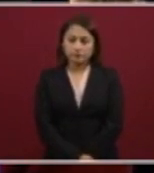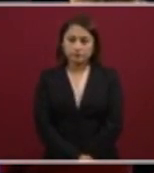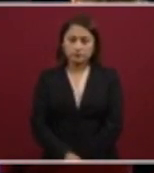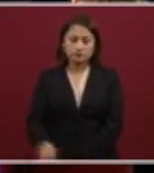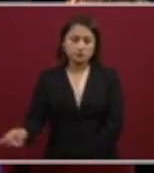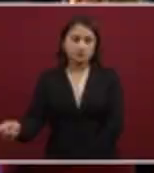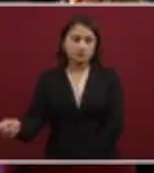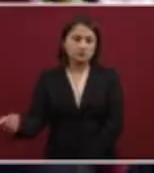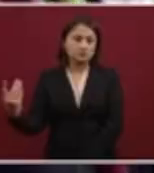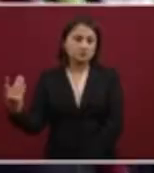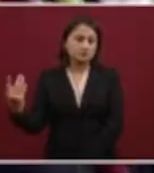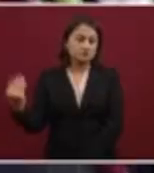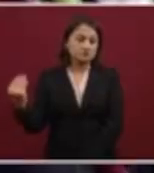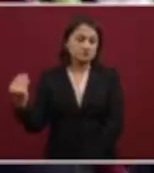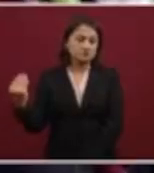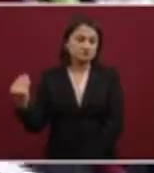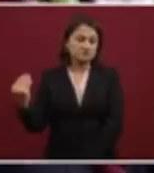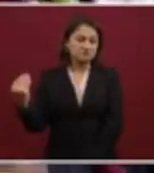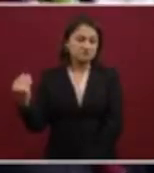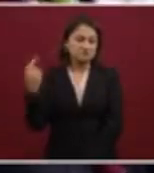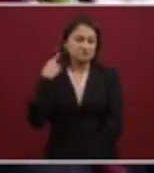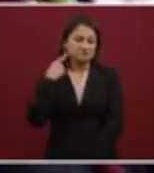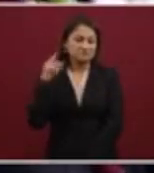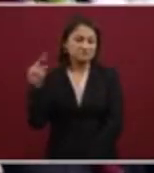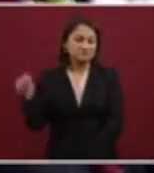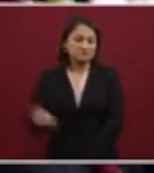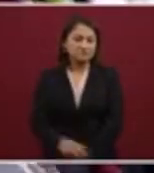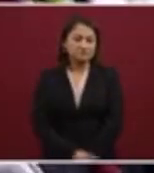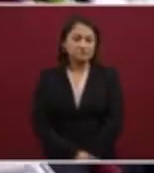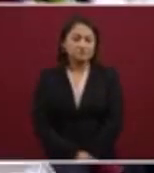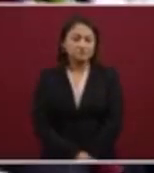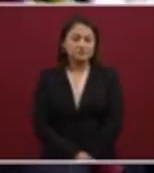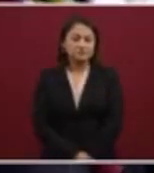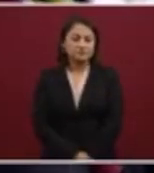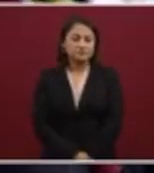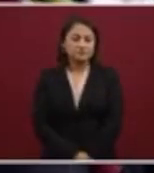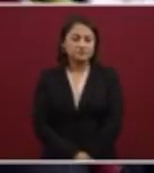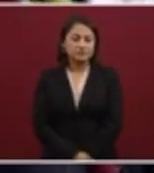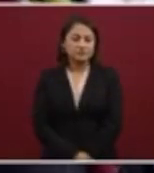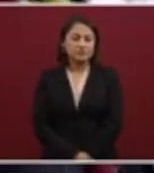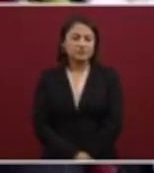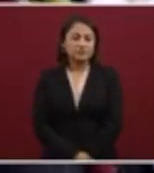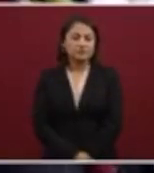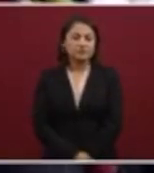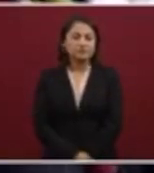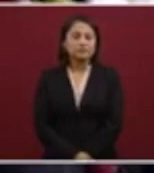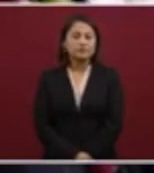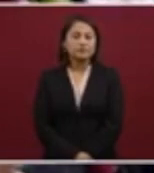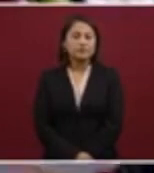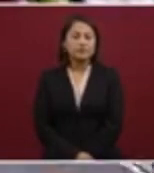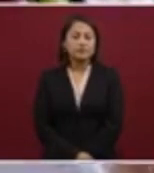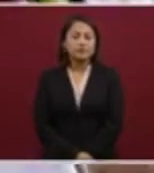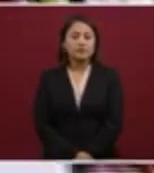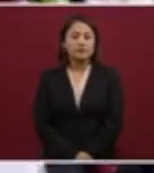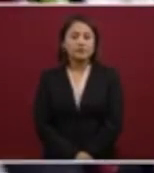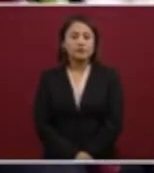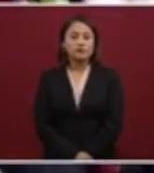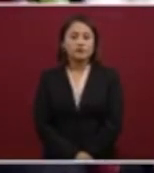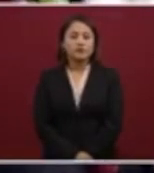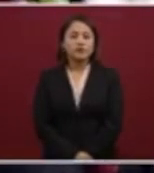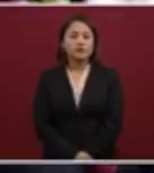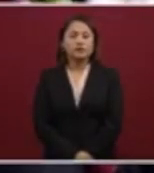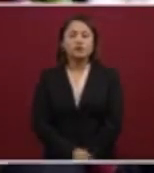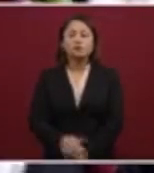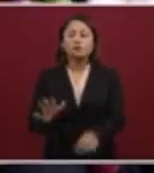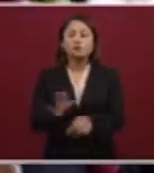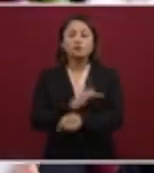en diversos tramos. ¿Qué se ha logrado para que no se pierda? Porque finalmente se ha hablado aquí de que